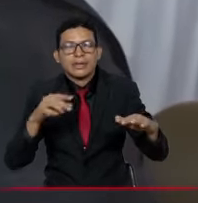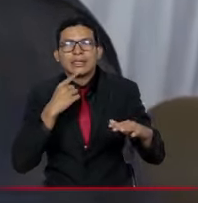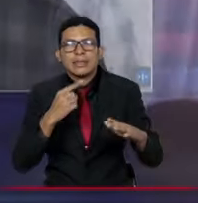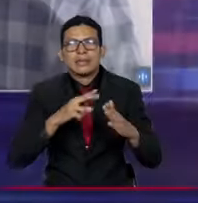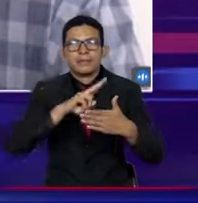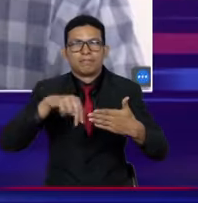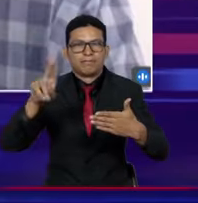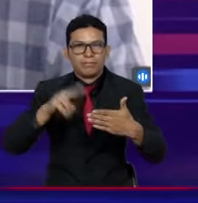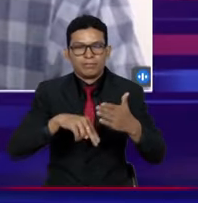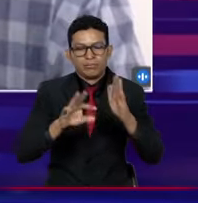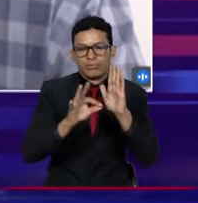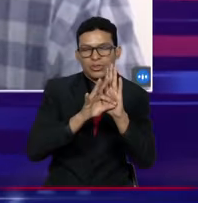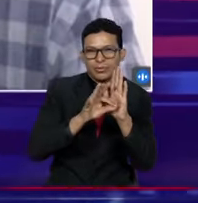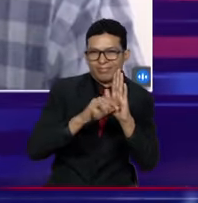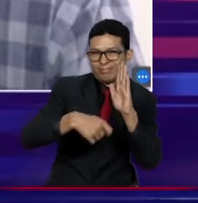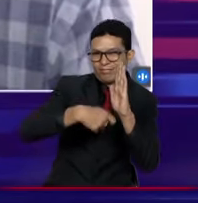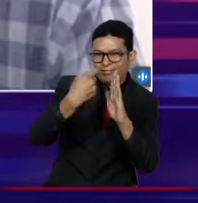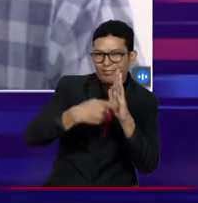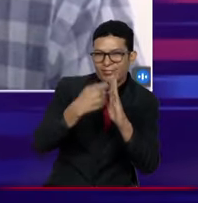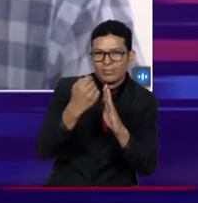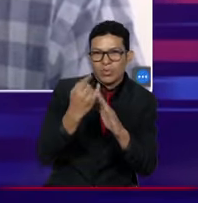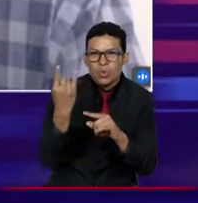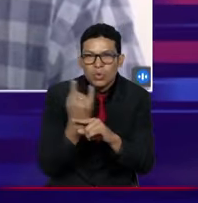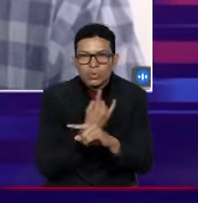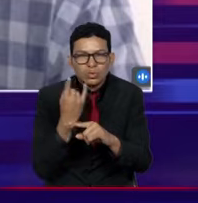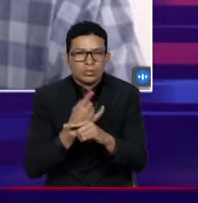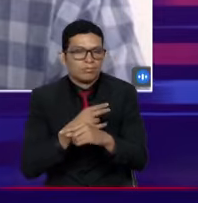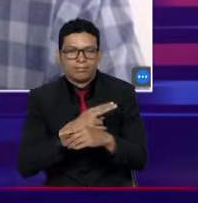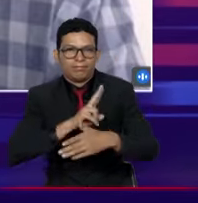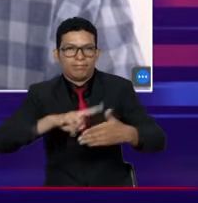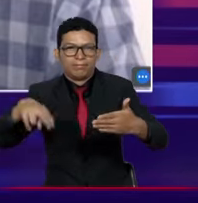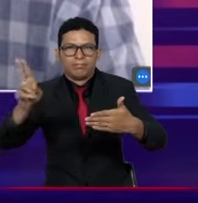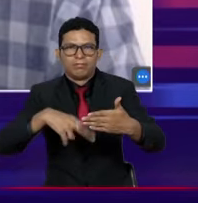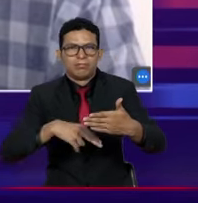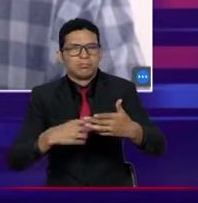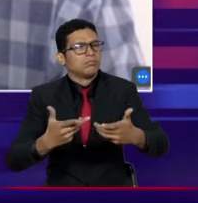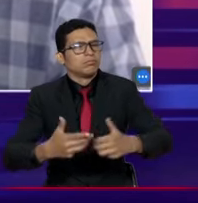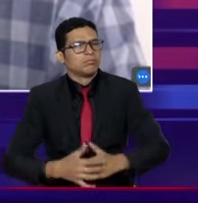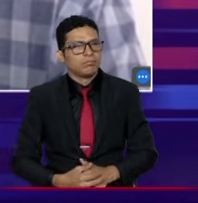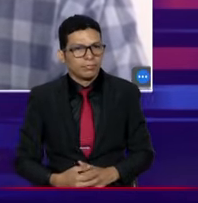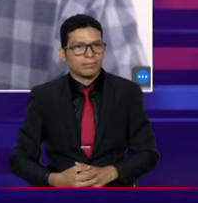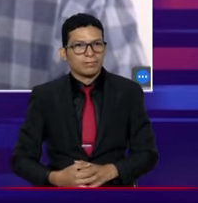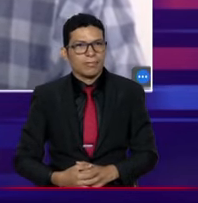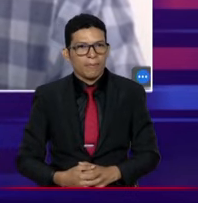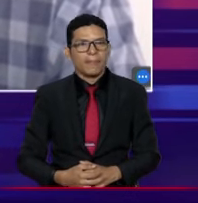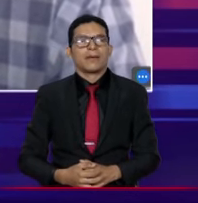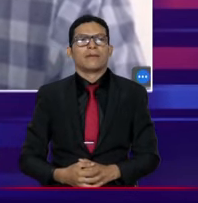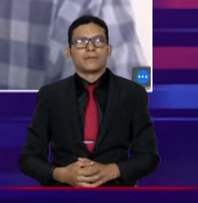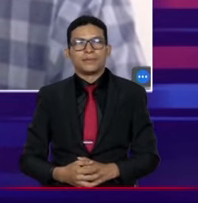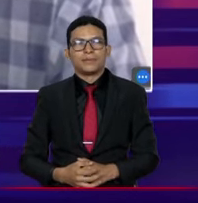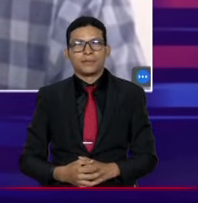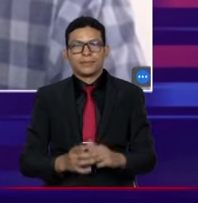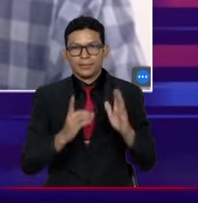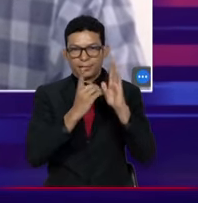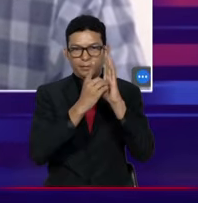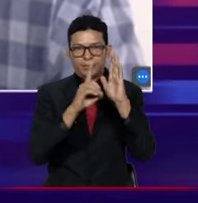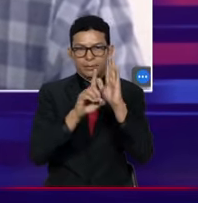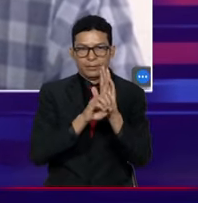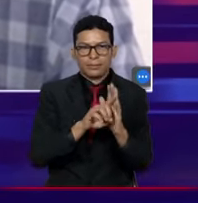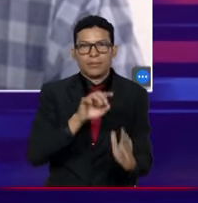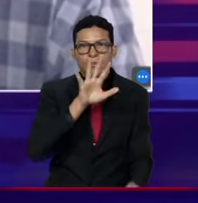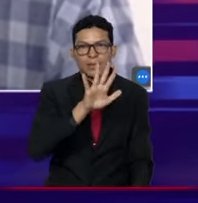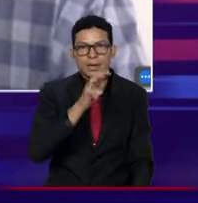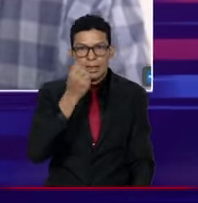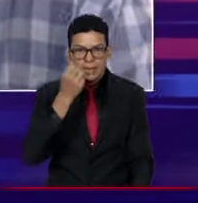de sustancias psicoactivas. ¿Cuáles fueron como los lineamientos que fueron incluidos ahí? Sí, el decreto 513 es un